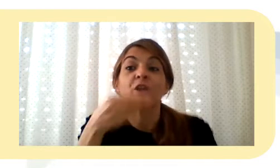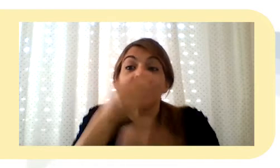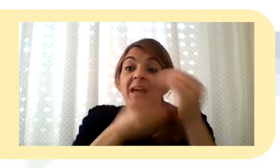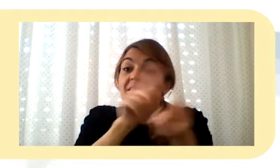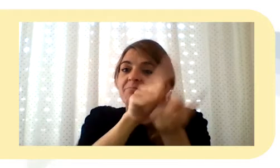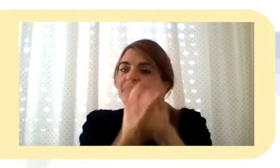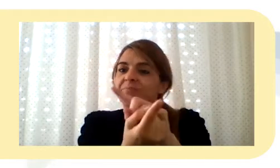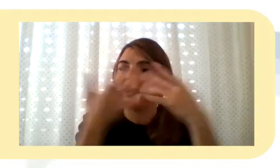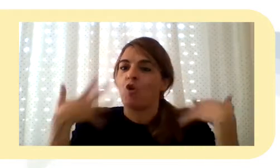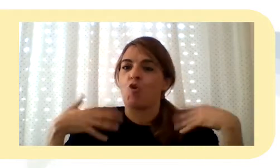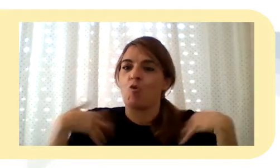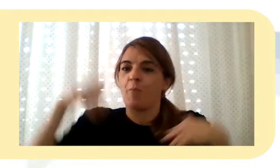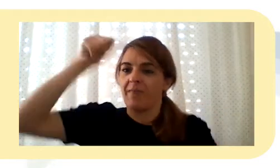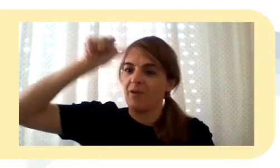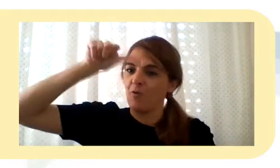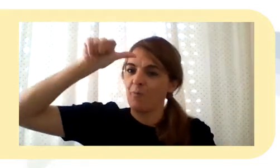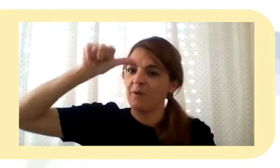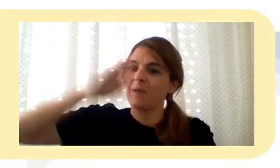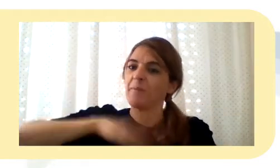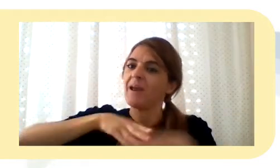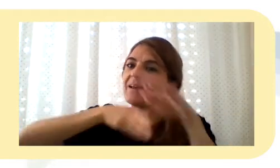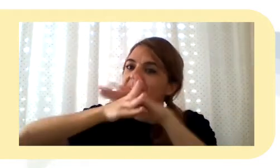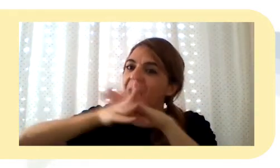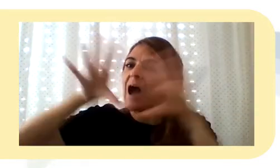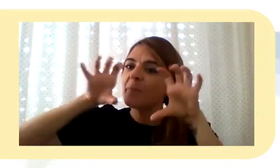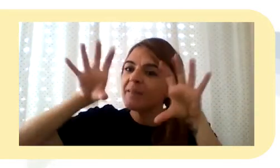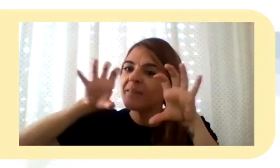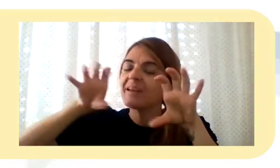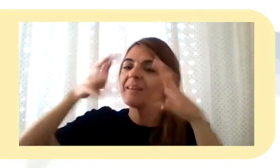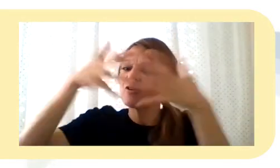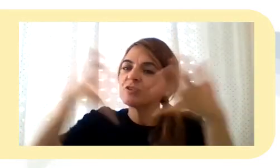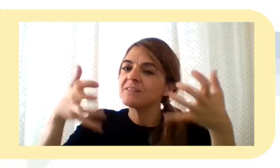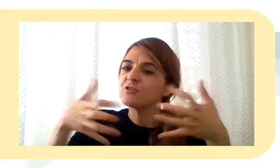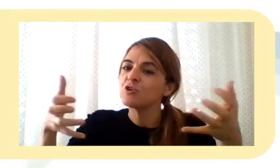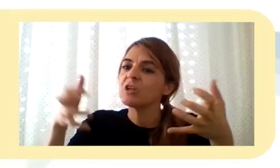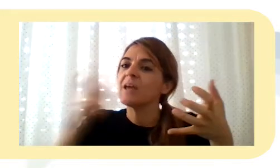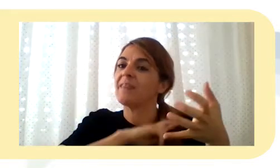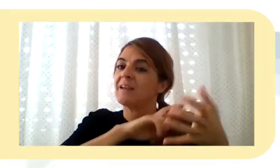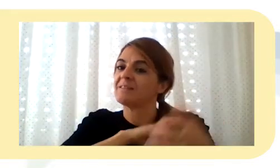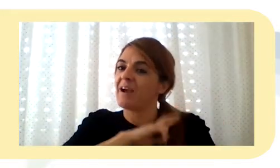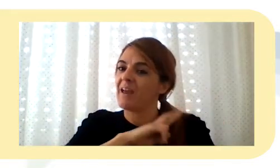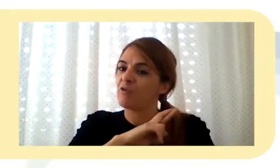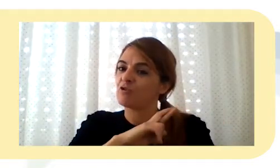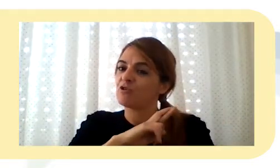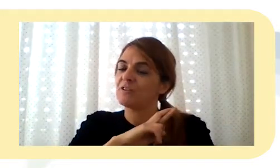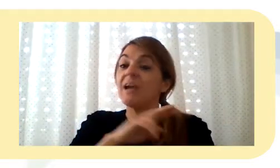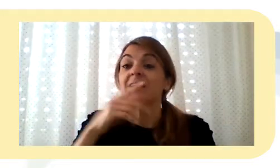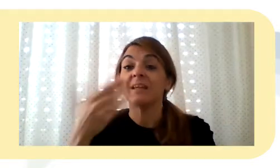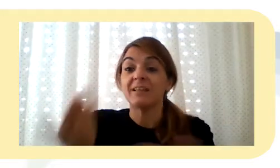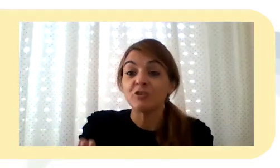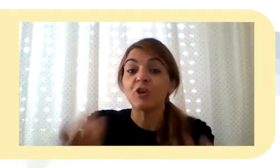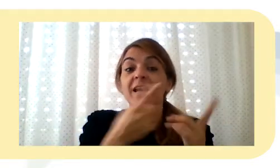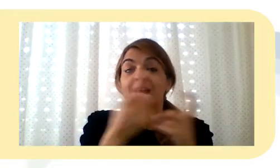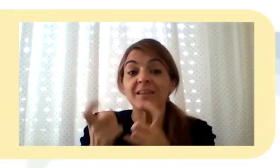puede entrar a hacerlo, a leer, a aprender de los textos sagrados. Pues Bernardine Healy viene a decir, es necesario que